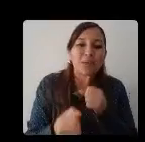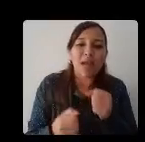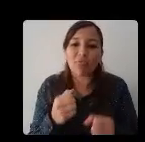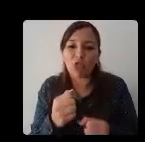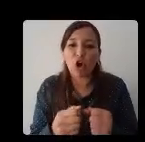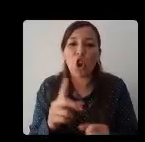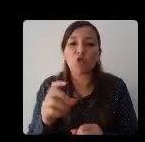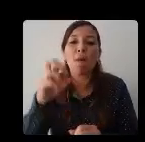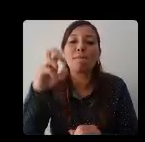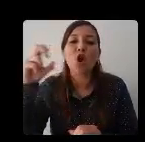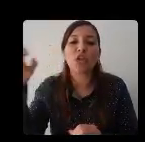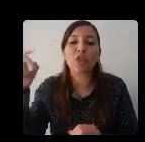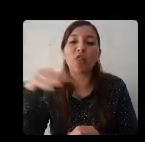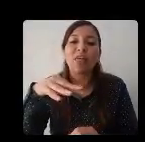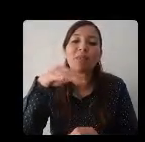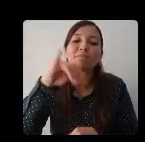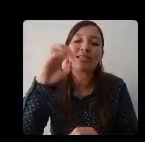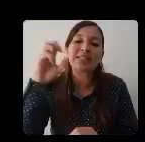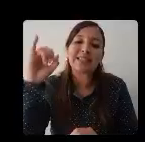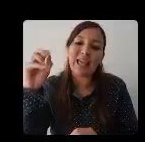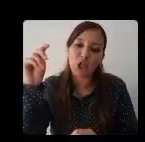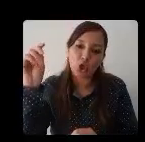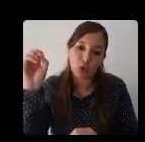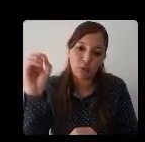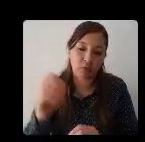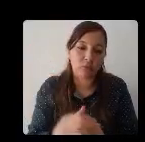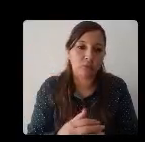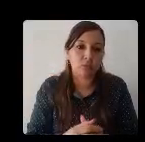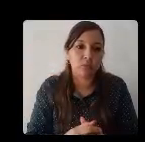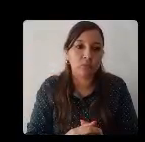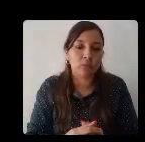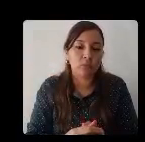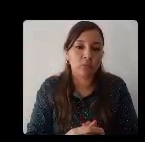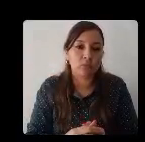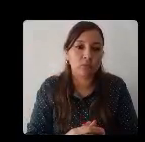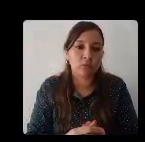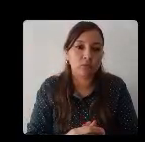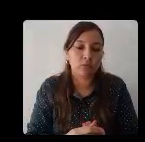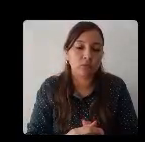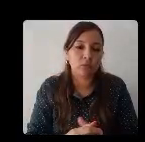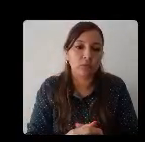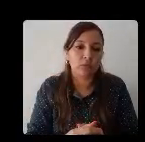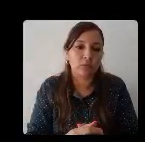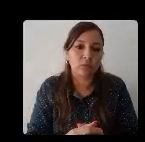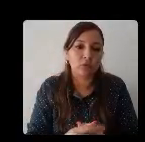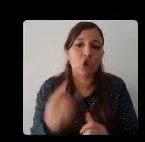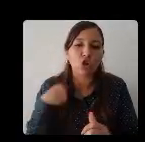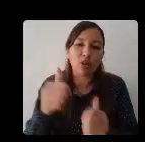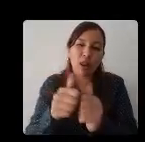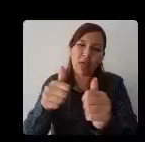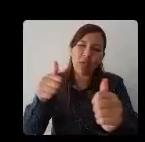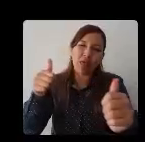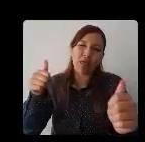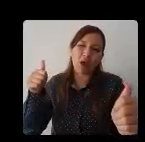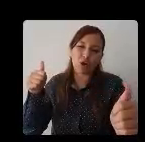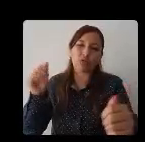bien es cierto, nosotros estamos muy alejados, pero necesitamos bastante promoción por las redes sociales